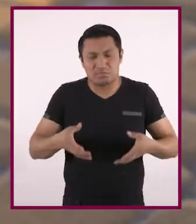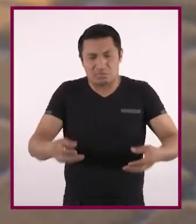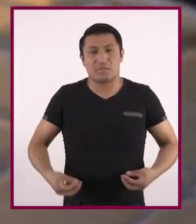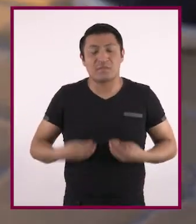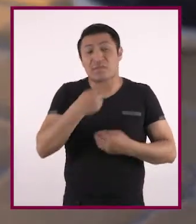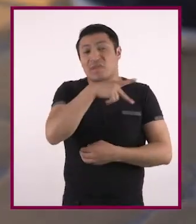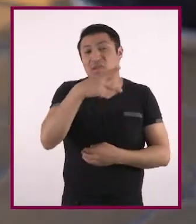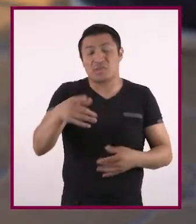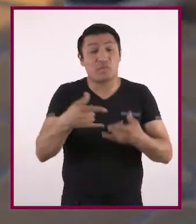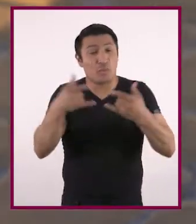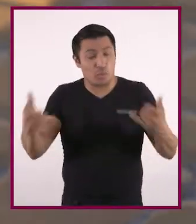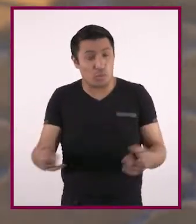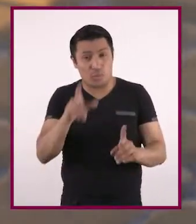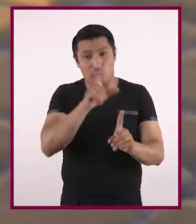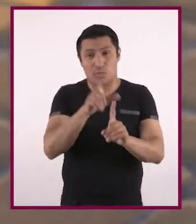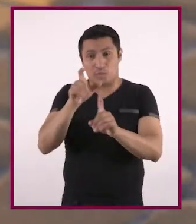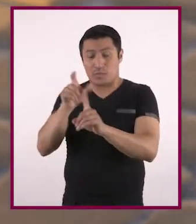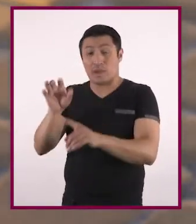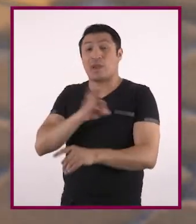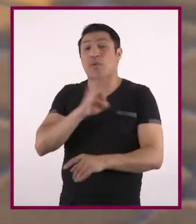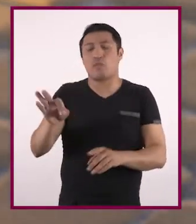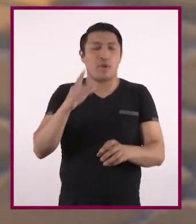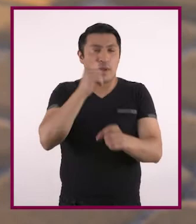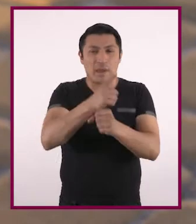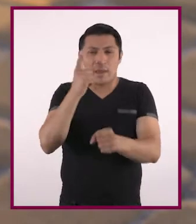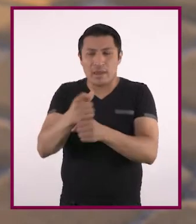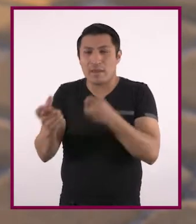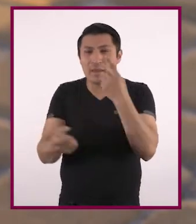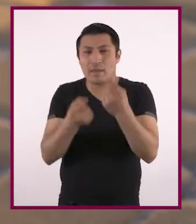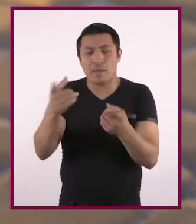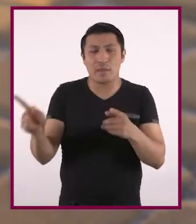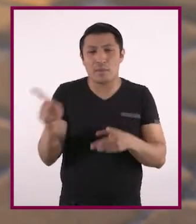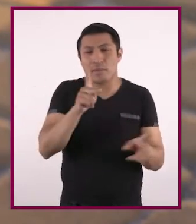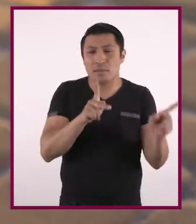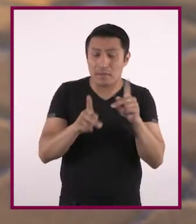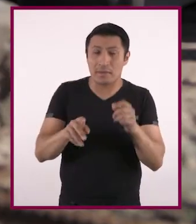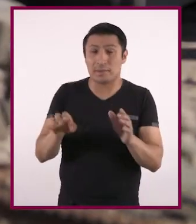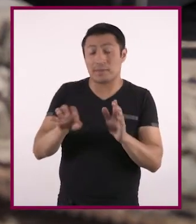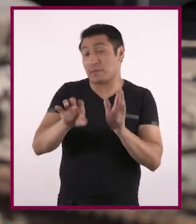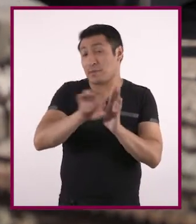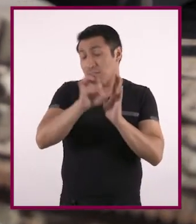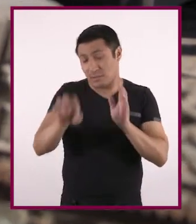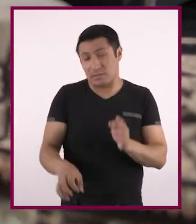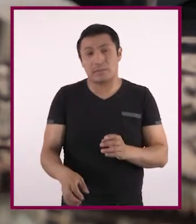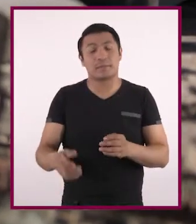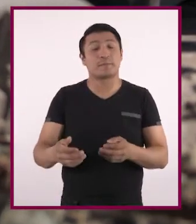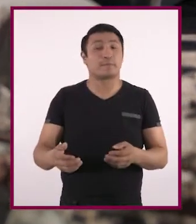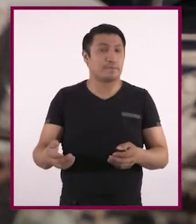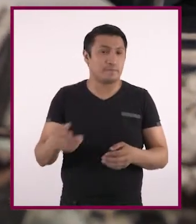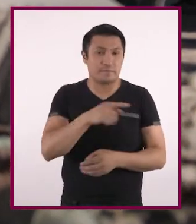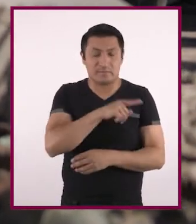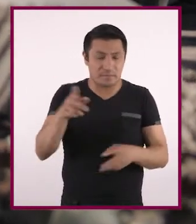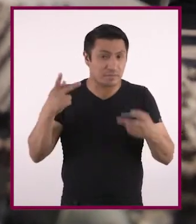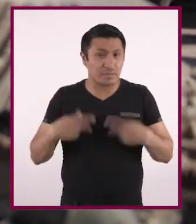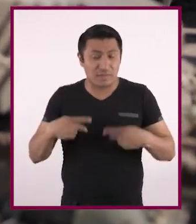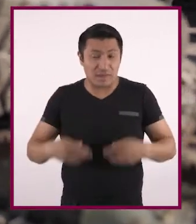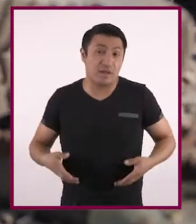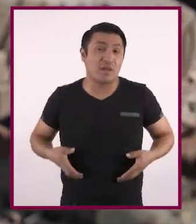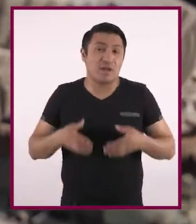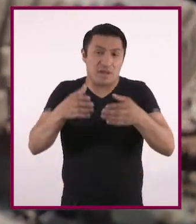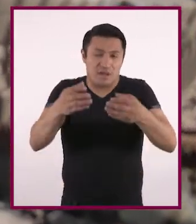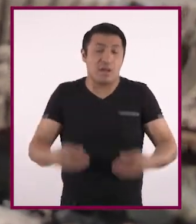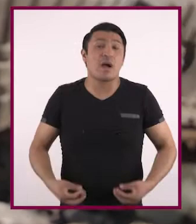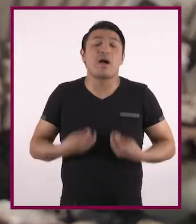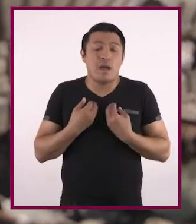propia historia, se han podido identificar algunas coincidencias. Las principales razones por las que estas personas se encuentran